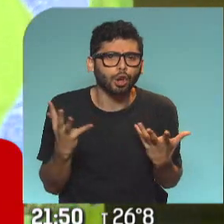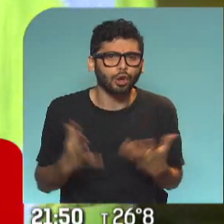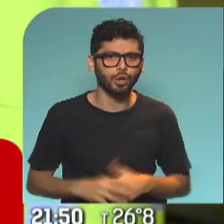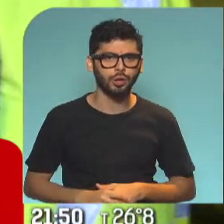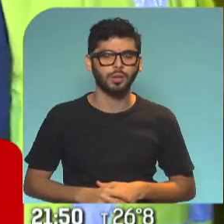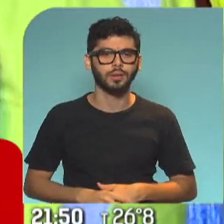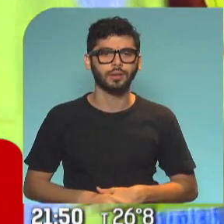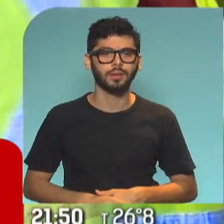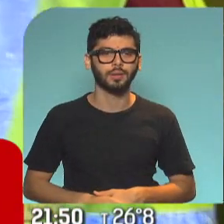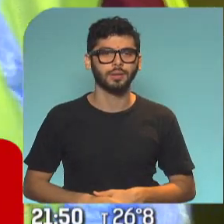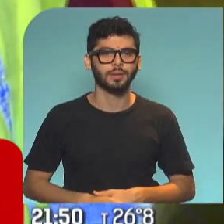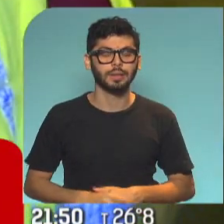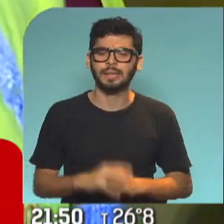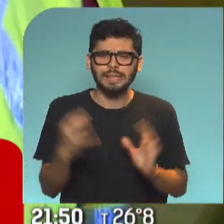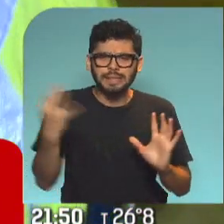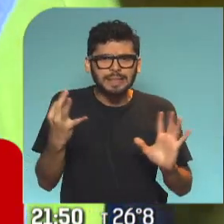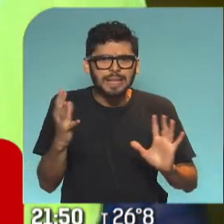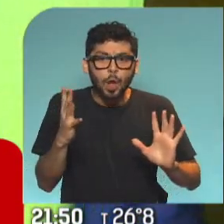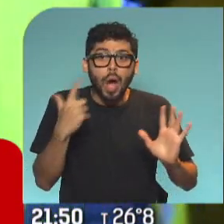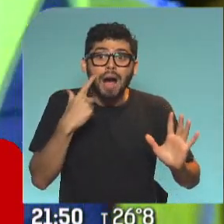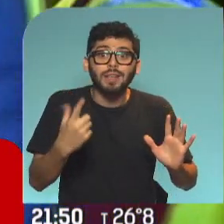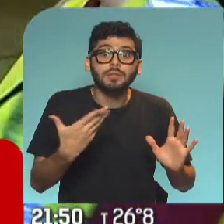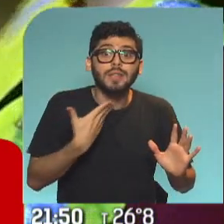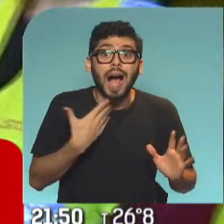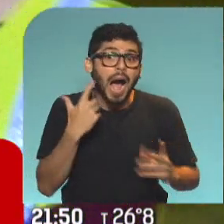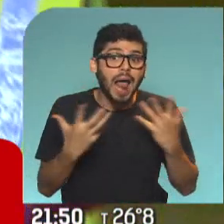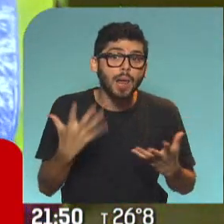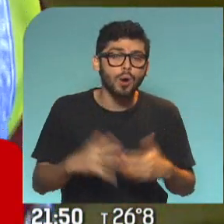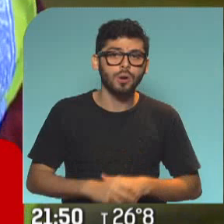Estaría... En cualquier momento sería bueno escucharlos.